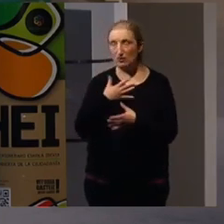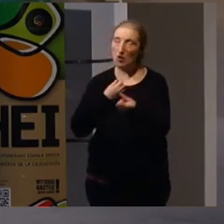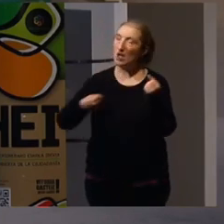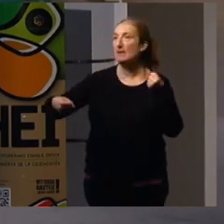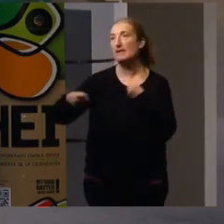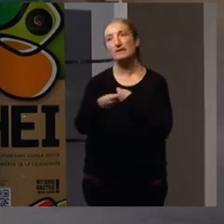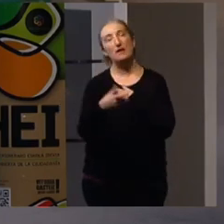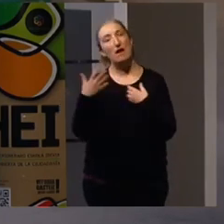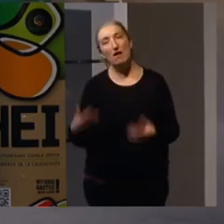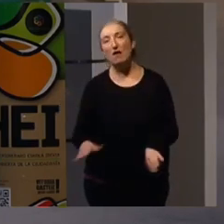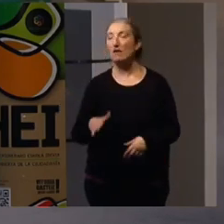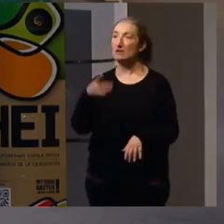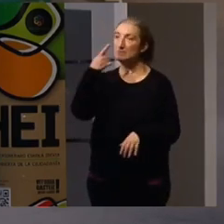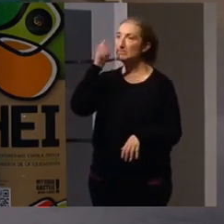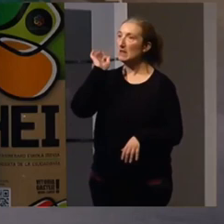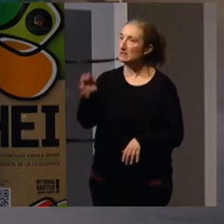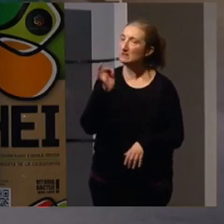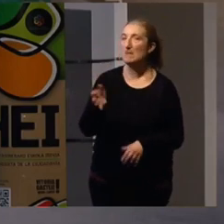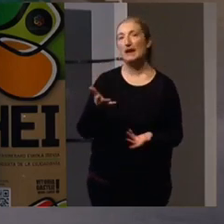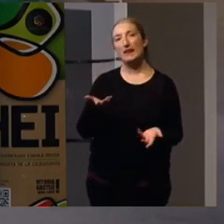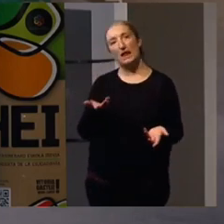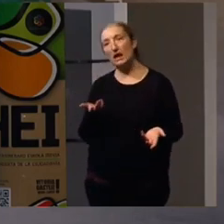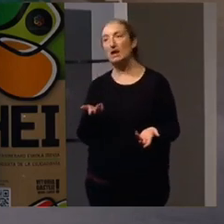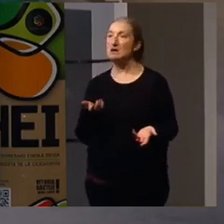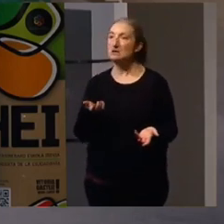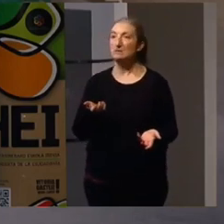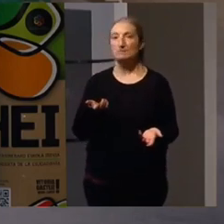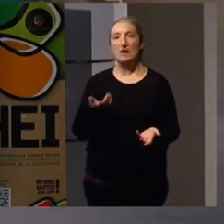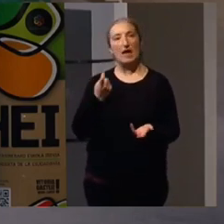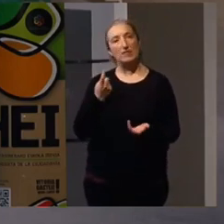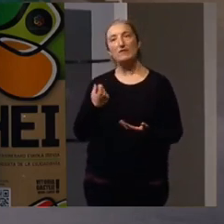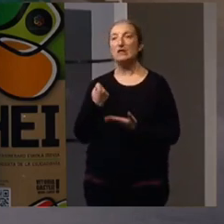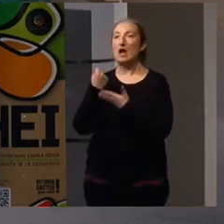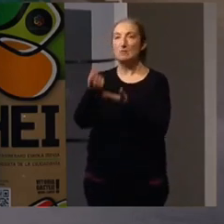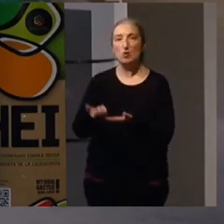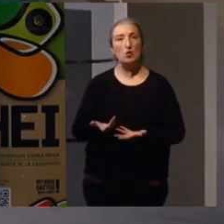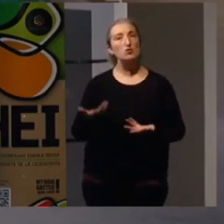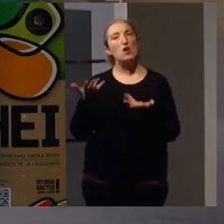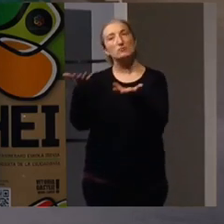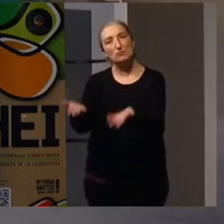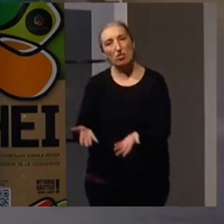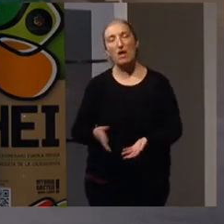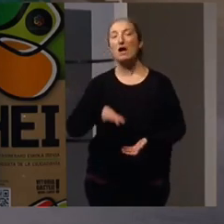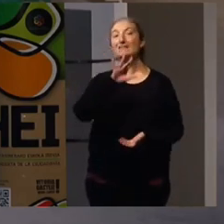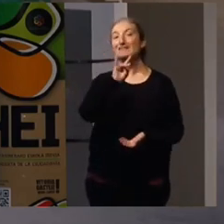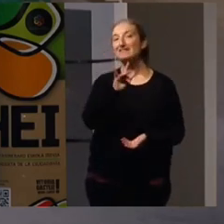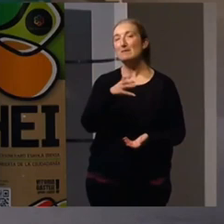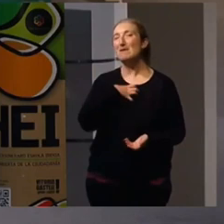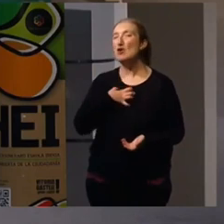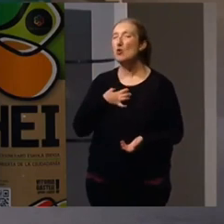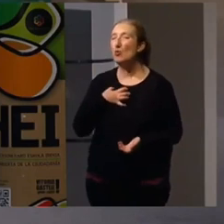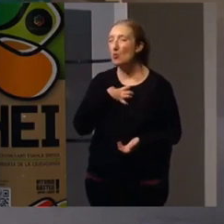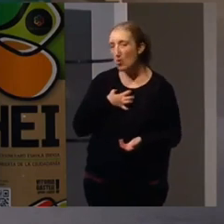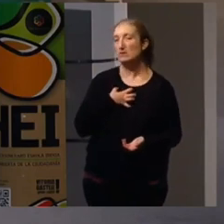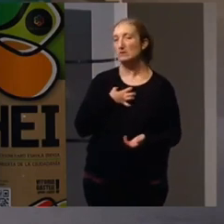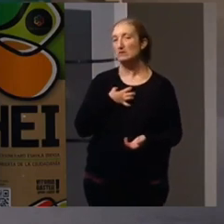empatiza, ¿no? Y dice, jo, es que hay un poco como que lanzarle cables a la gente que se sienta así, pero como que cuesta